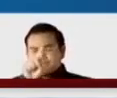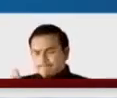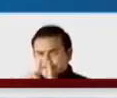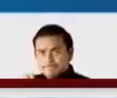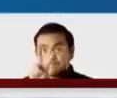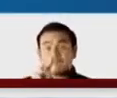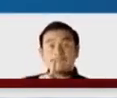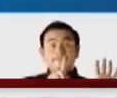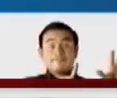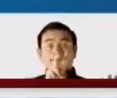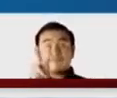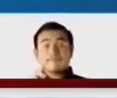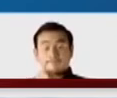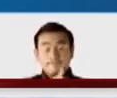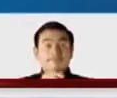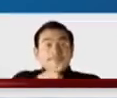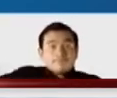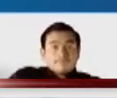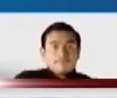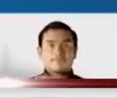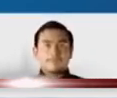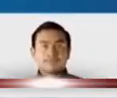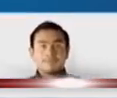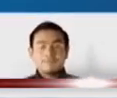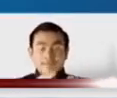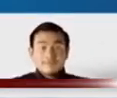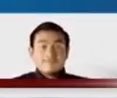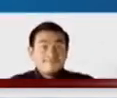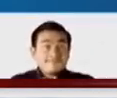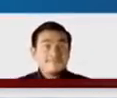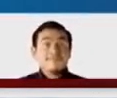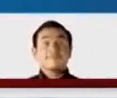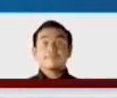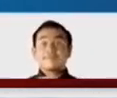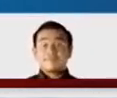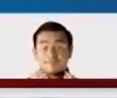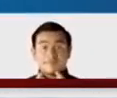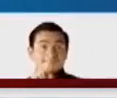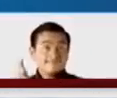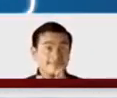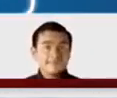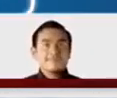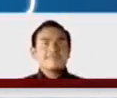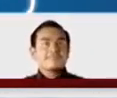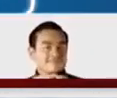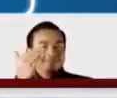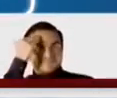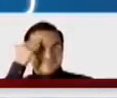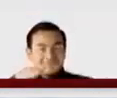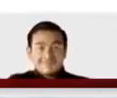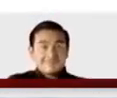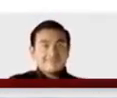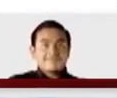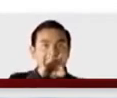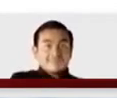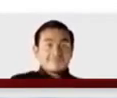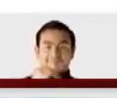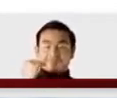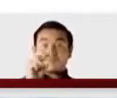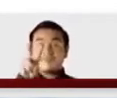centros de votación y más de 9.500 junta de receptoras de votos más las 29 establecidas fuera del salvador para el voto en el exterior